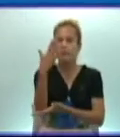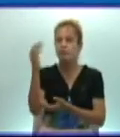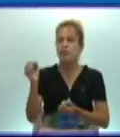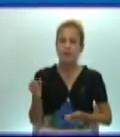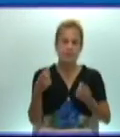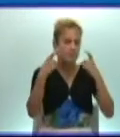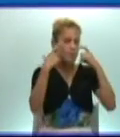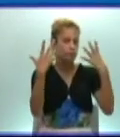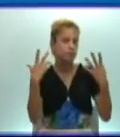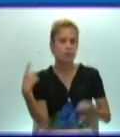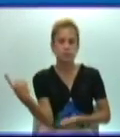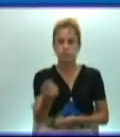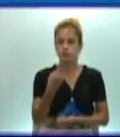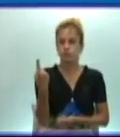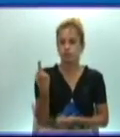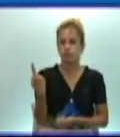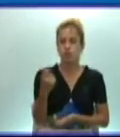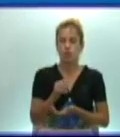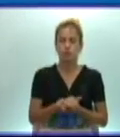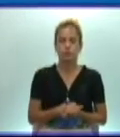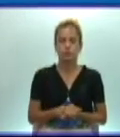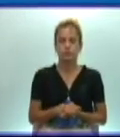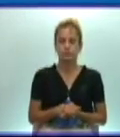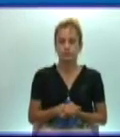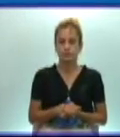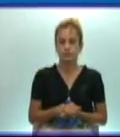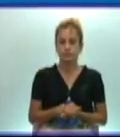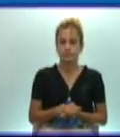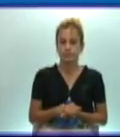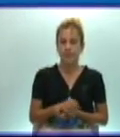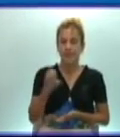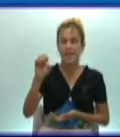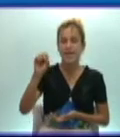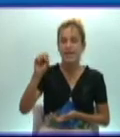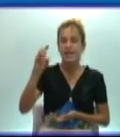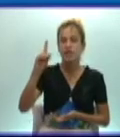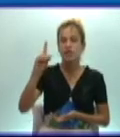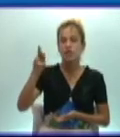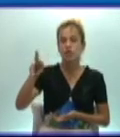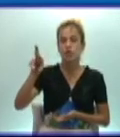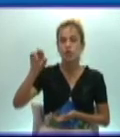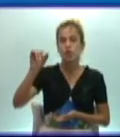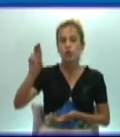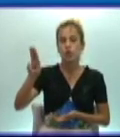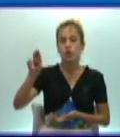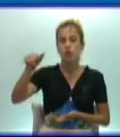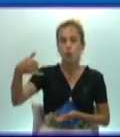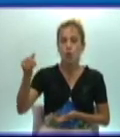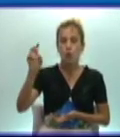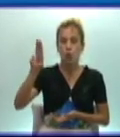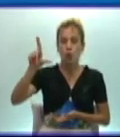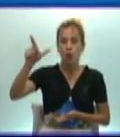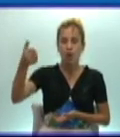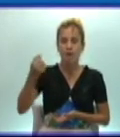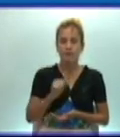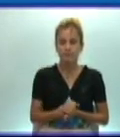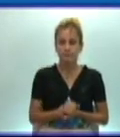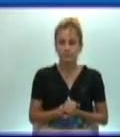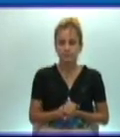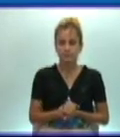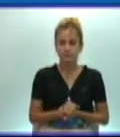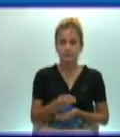importante, nosotros, vale. Y entre las palabras esdrújulas que pudieron haber escrito se